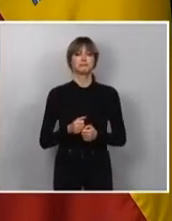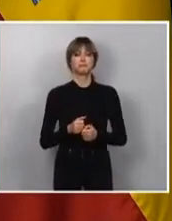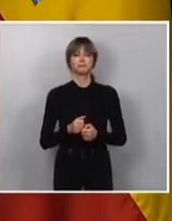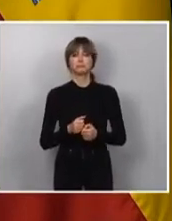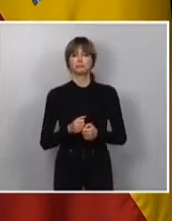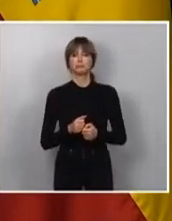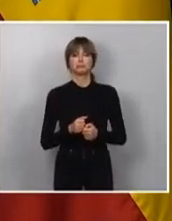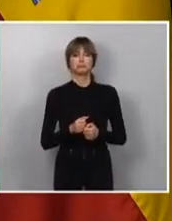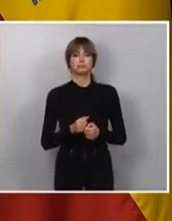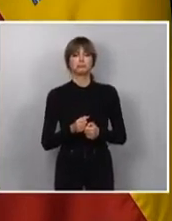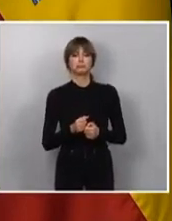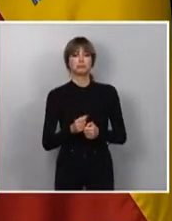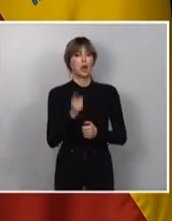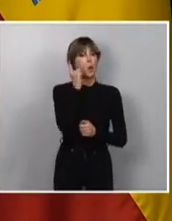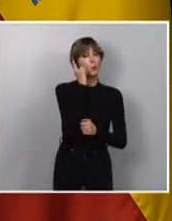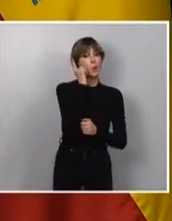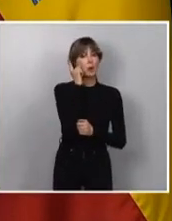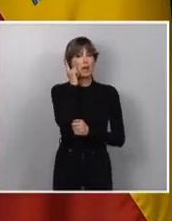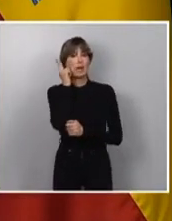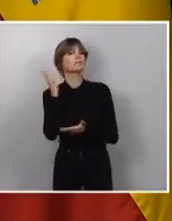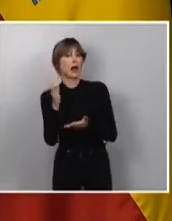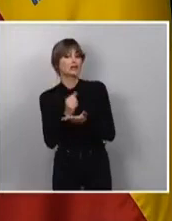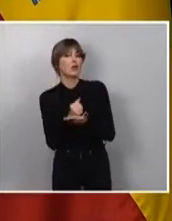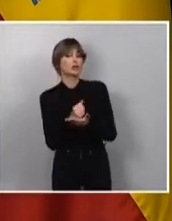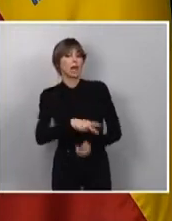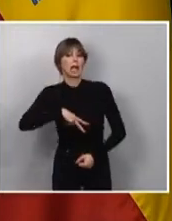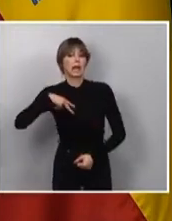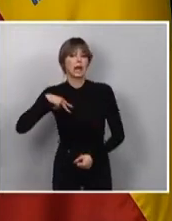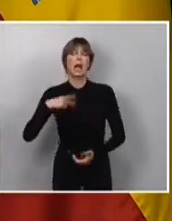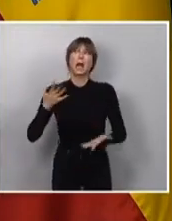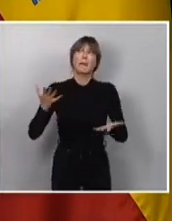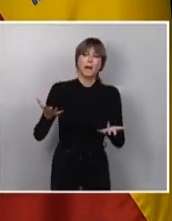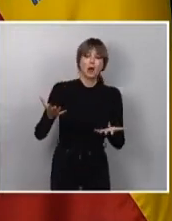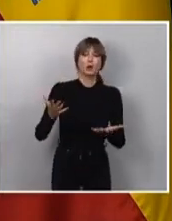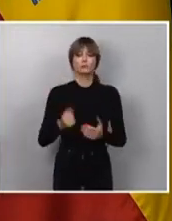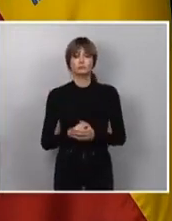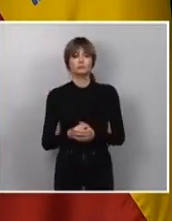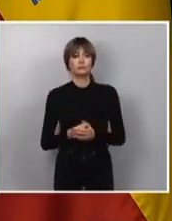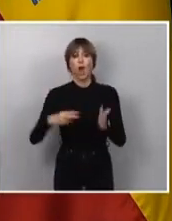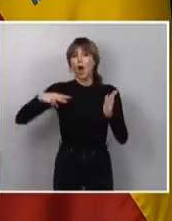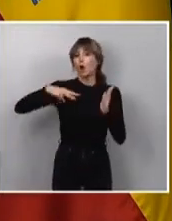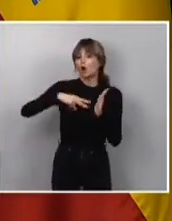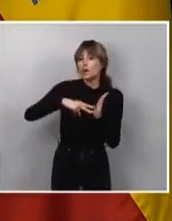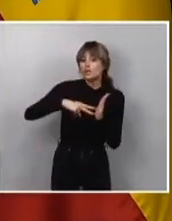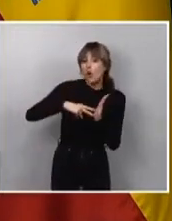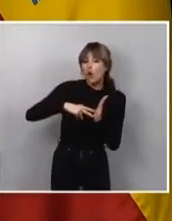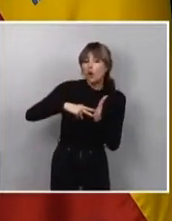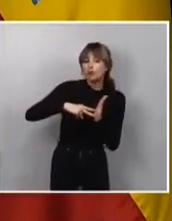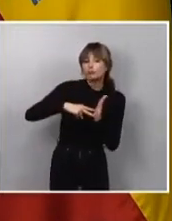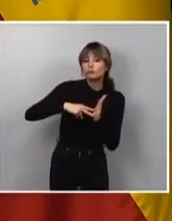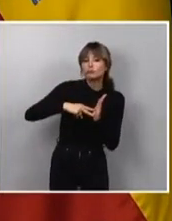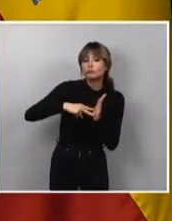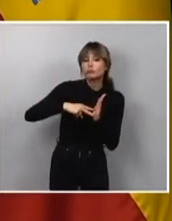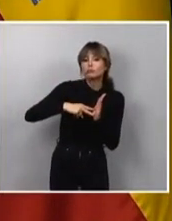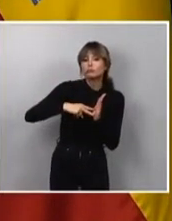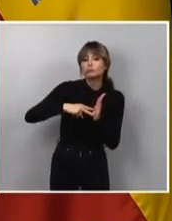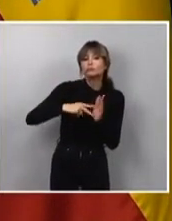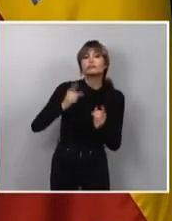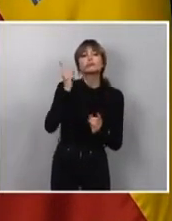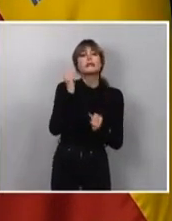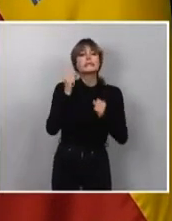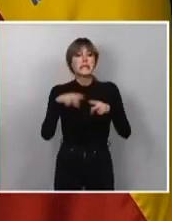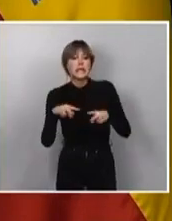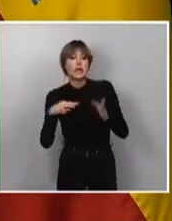a pesar de tener los mayores ingresos Fiscales de la historia Entonces el gobierno no es capaz de mantener un modelo un estado de bienestar que hace tiempo que se convirtió en realidad en un